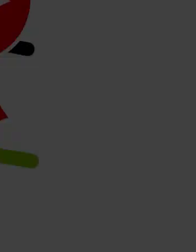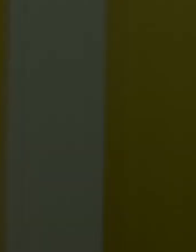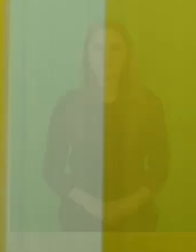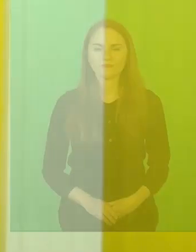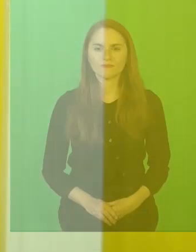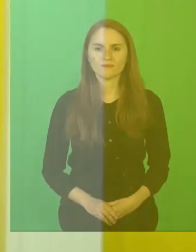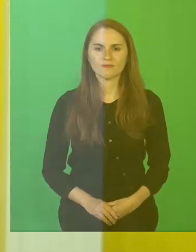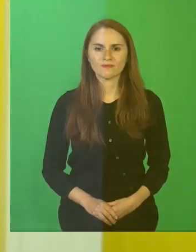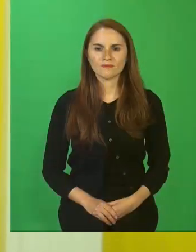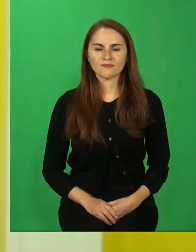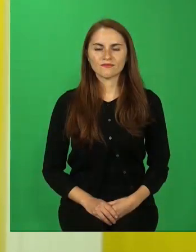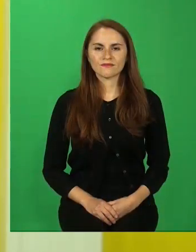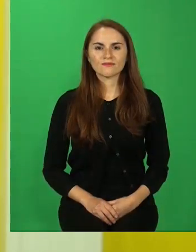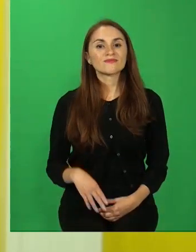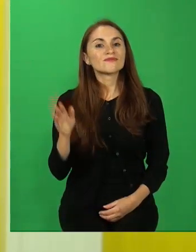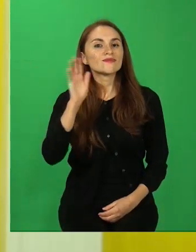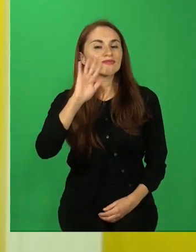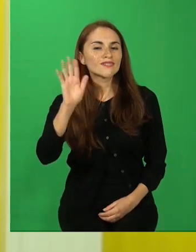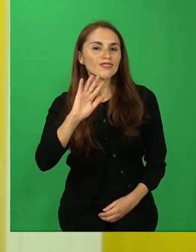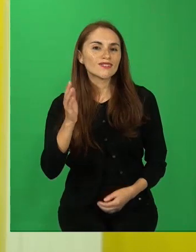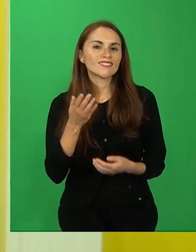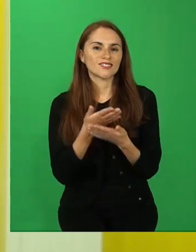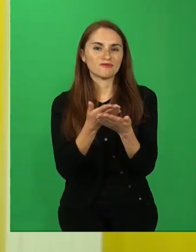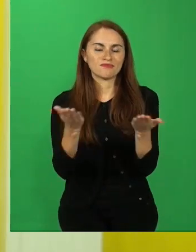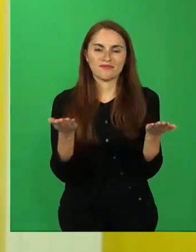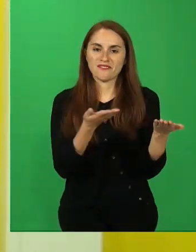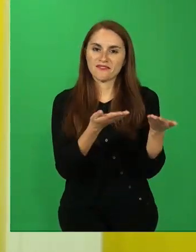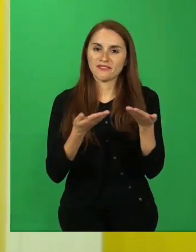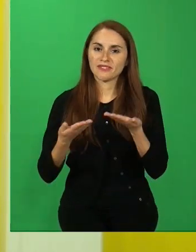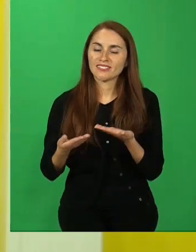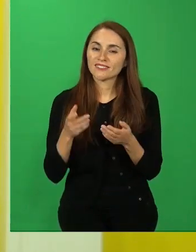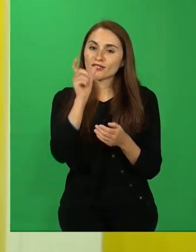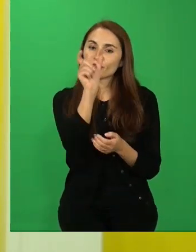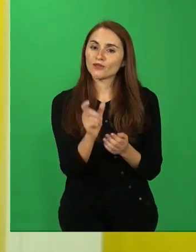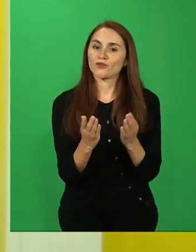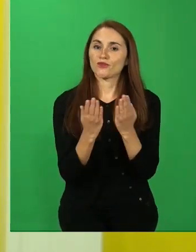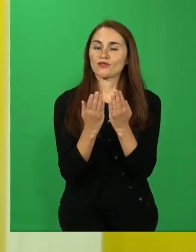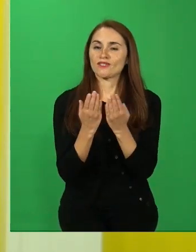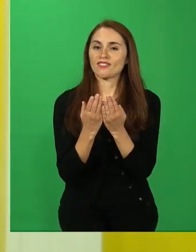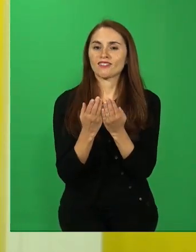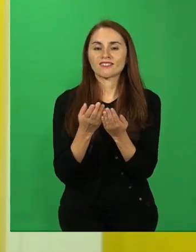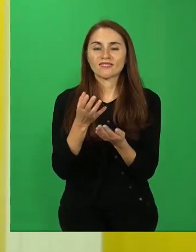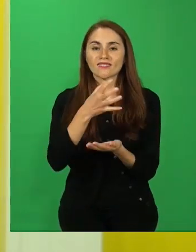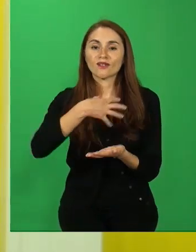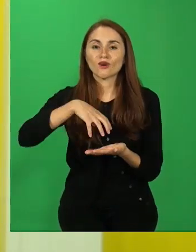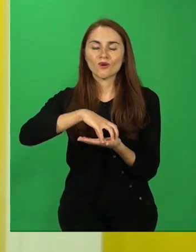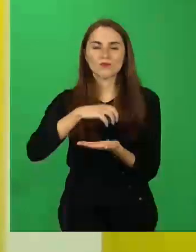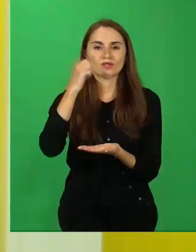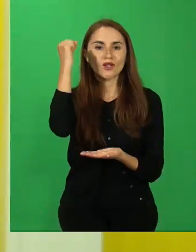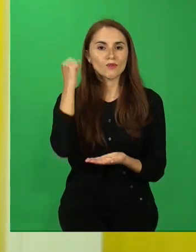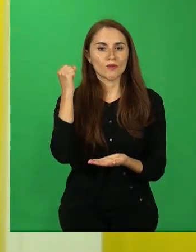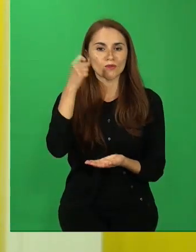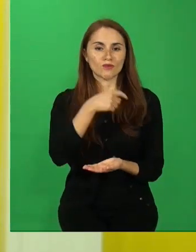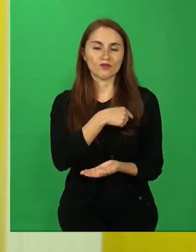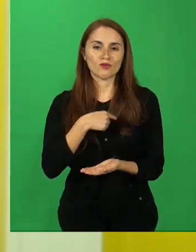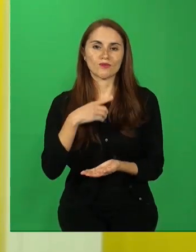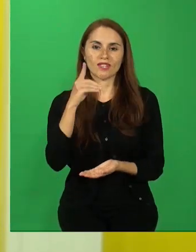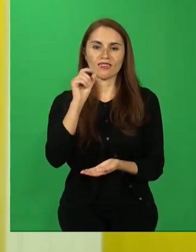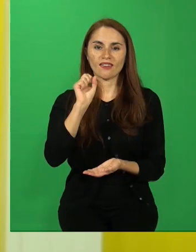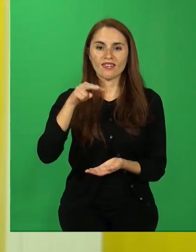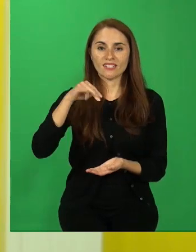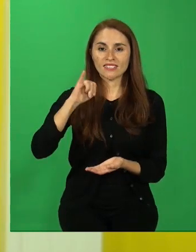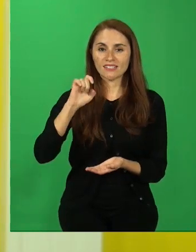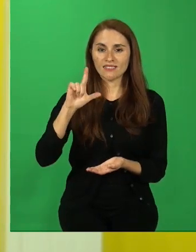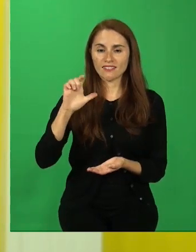Educa. Hola, le quiero dar la bienvenida a los estudiantes de la comuna de Copiapó. Mi nombre es Daniela Cuñas Ruiz,